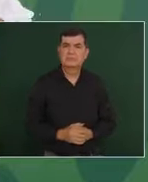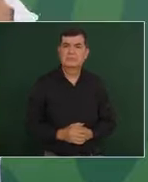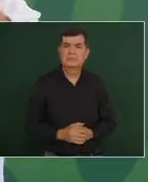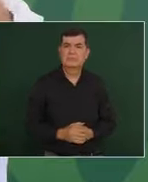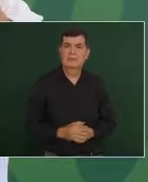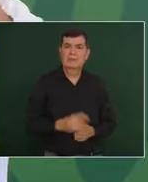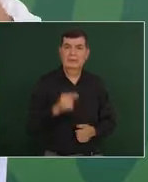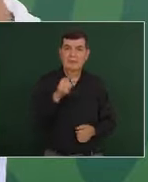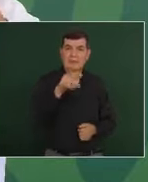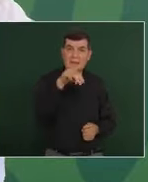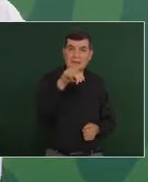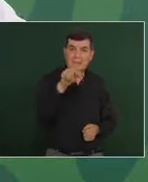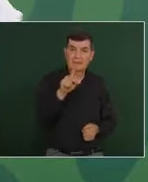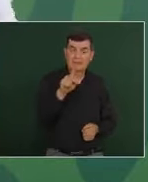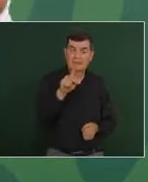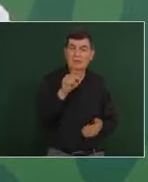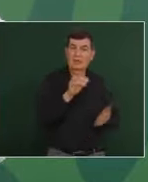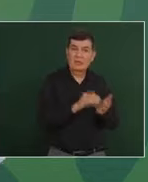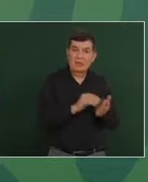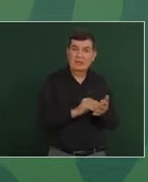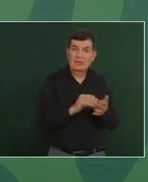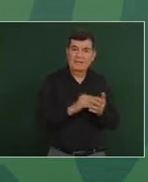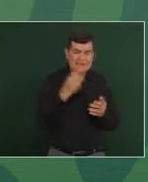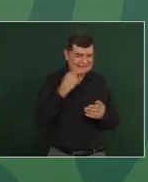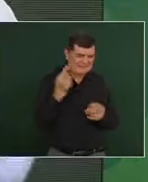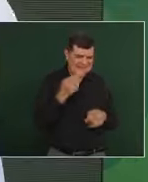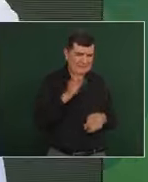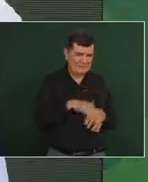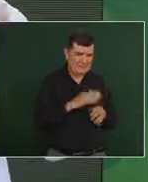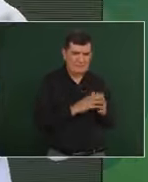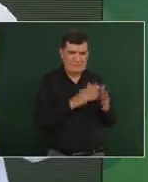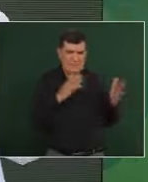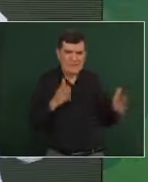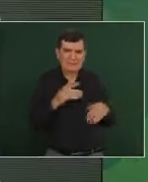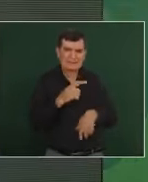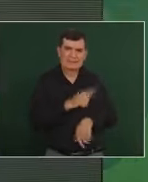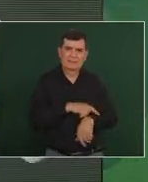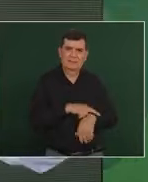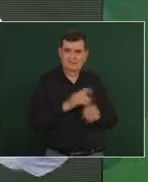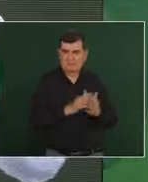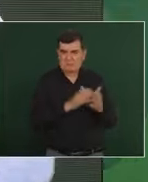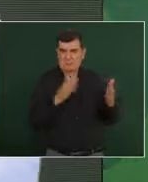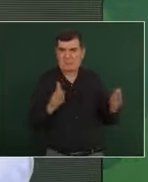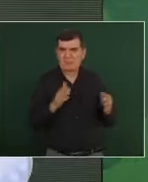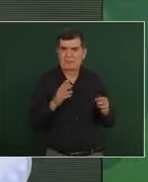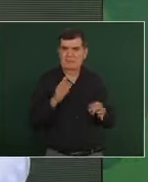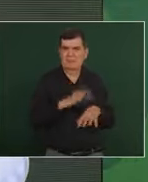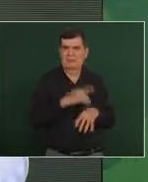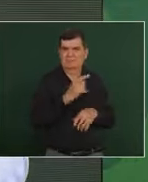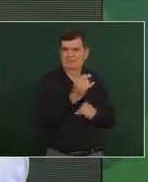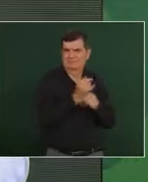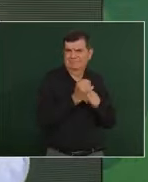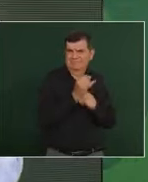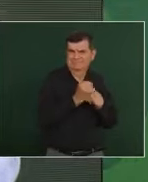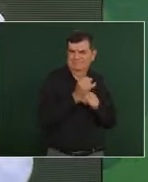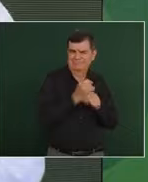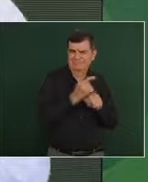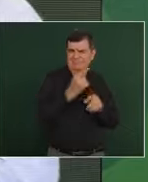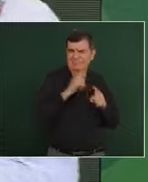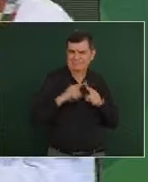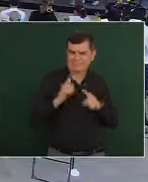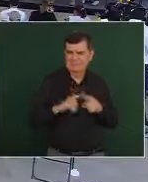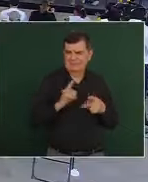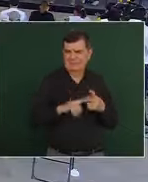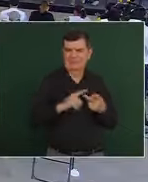Todavía el Ministerio Público en ese entonces pide ampliación, porque no estamos hablando de cualquier estudio. Se requiere